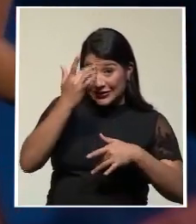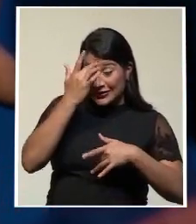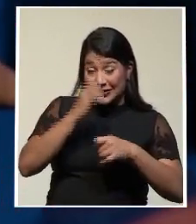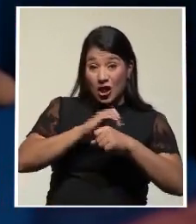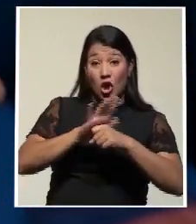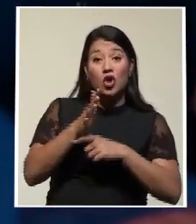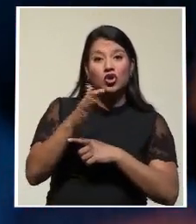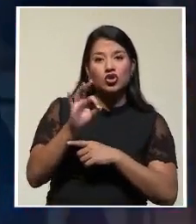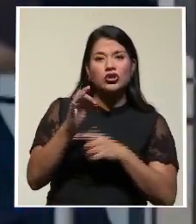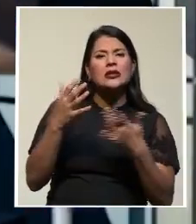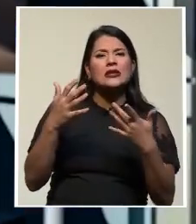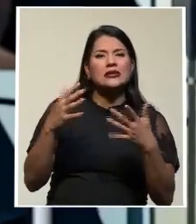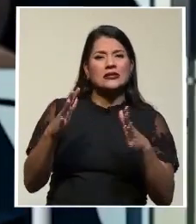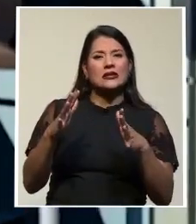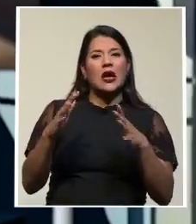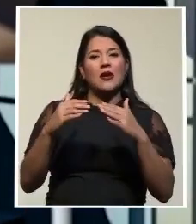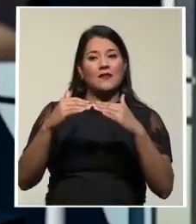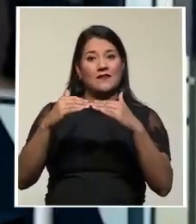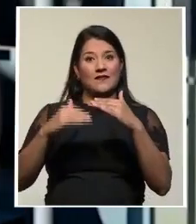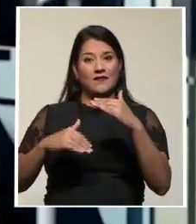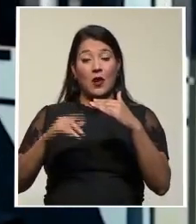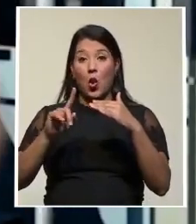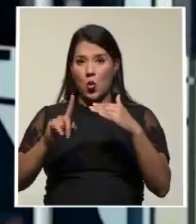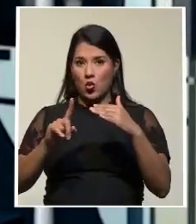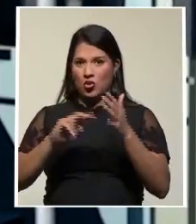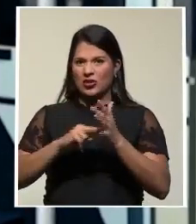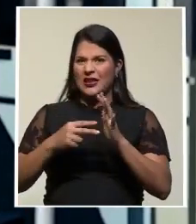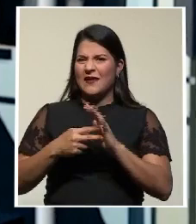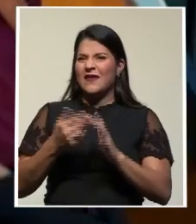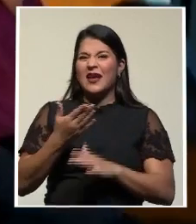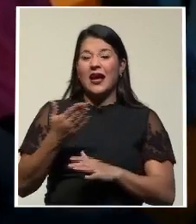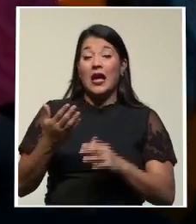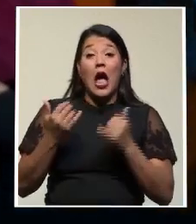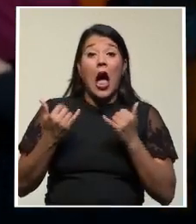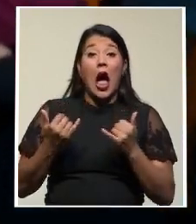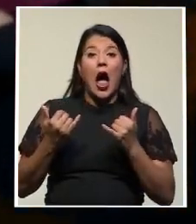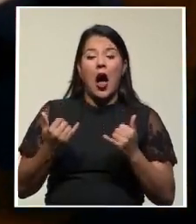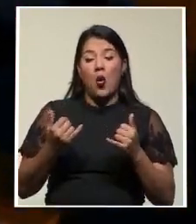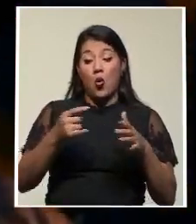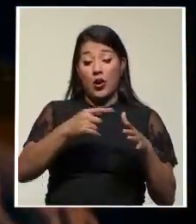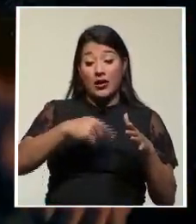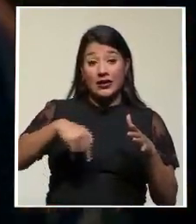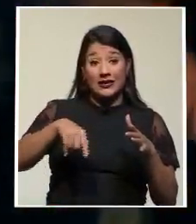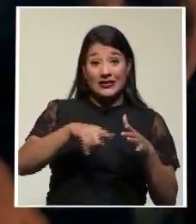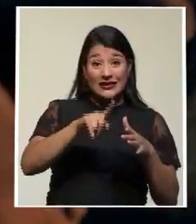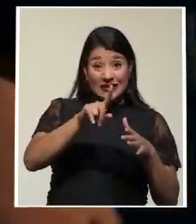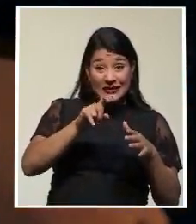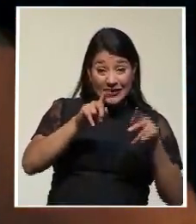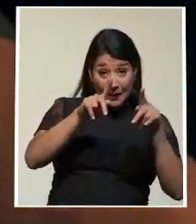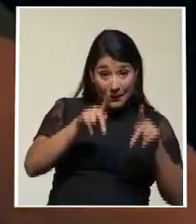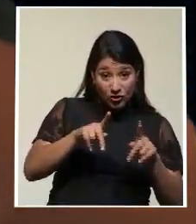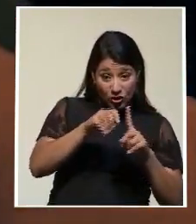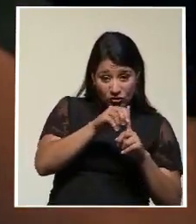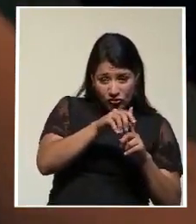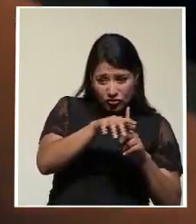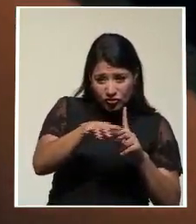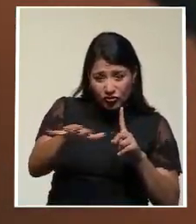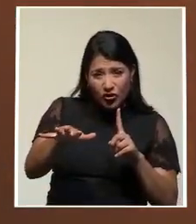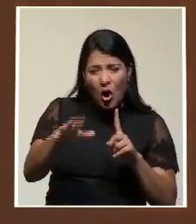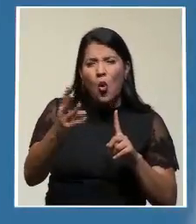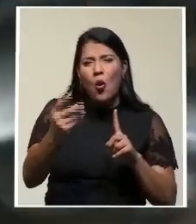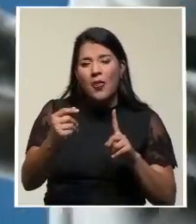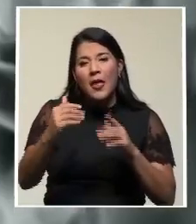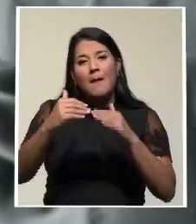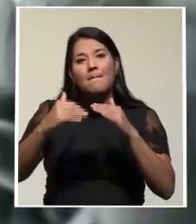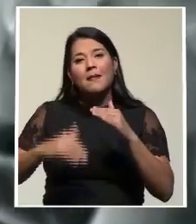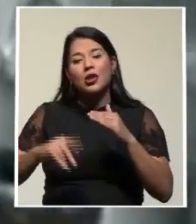COVID-19 ya está por debajo de 1, lo que significa que actualmente 100 personas contagian a menos de 100 personas.